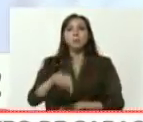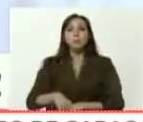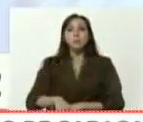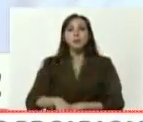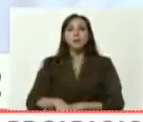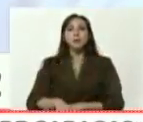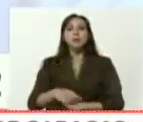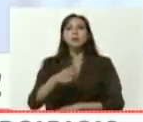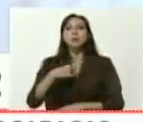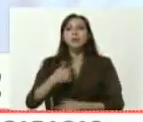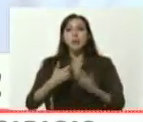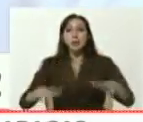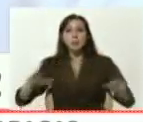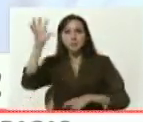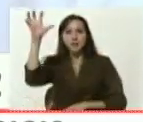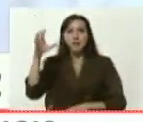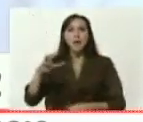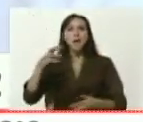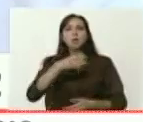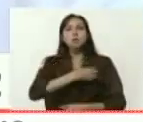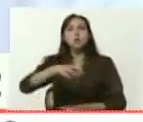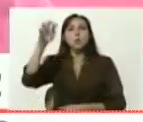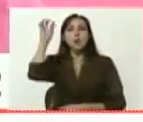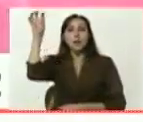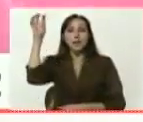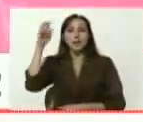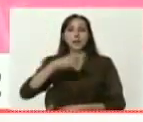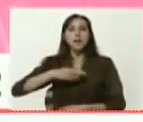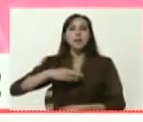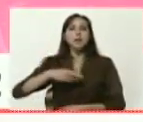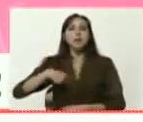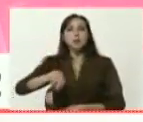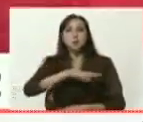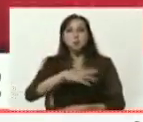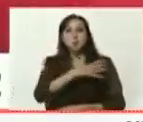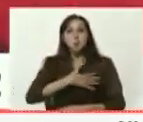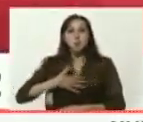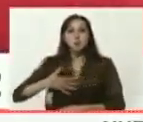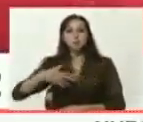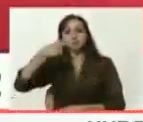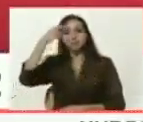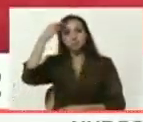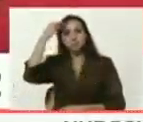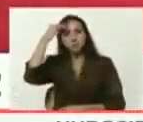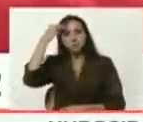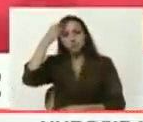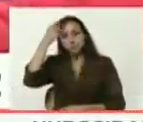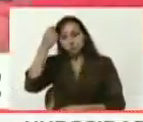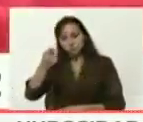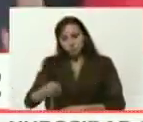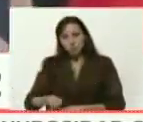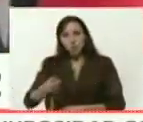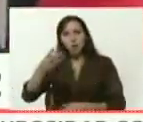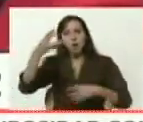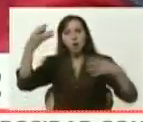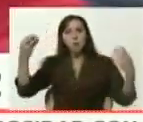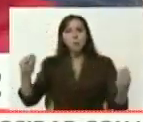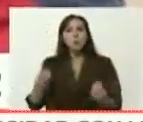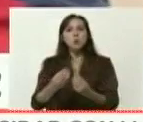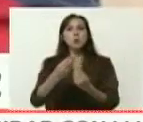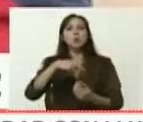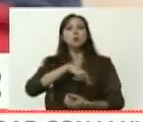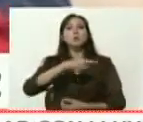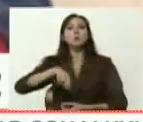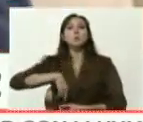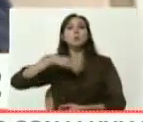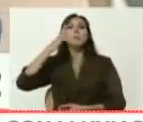patria libre y soberana y queríamos entonces rendir homenaje acompañado de nuestra madre,